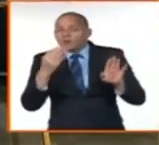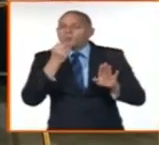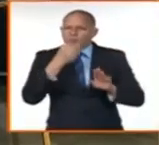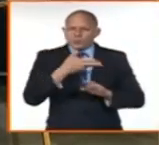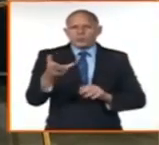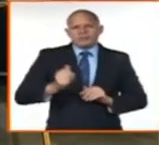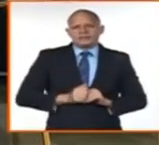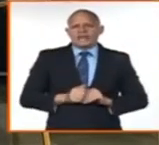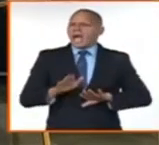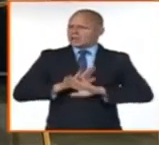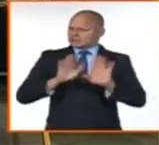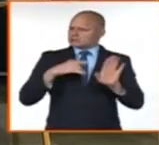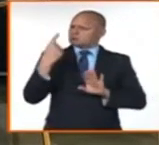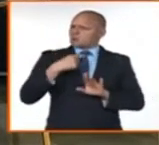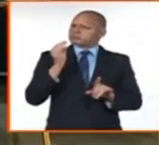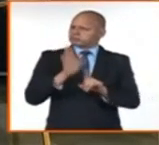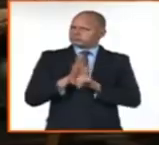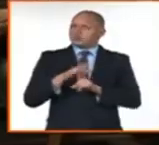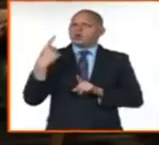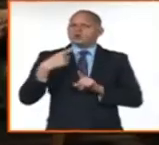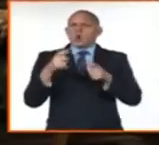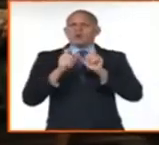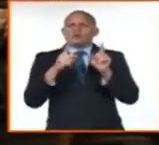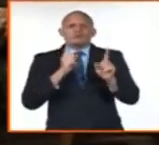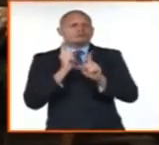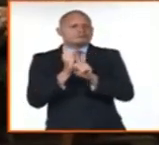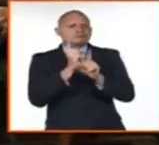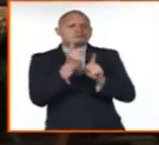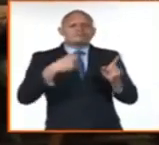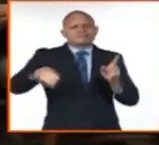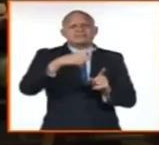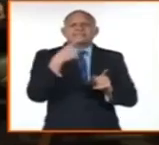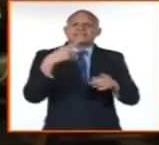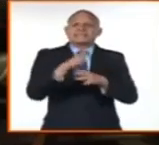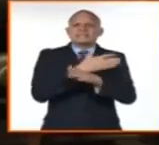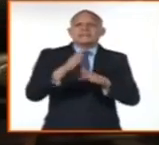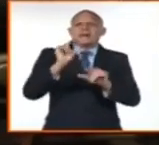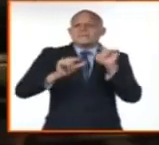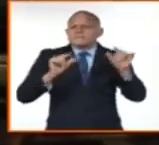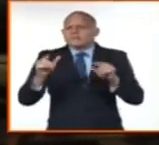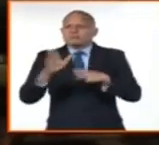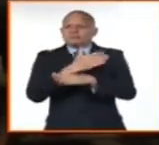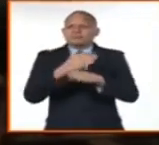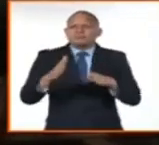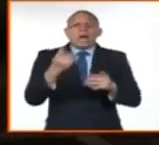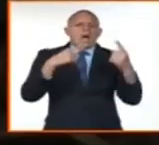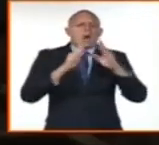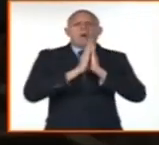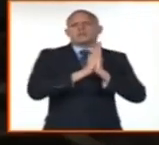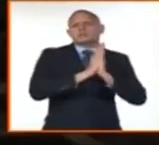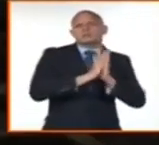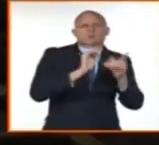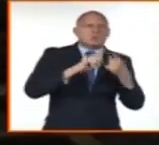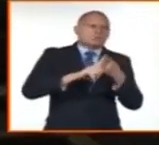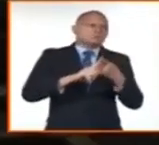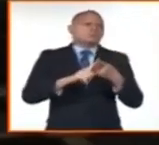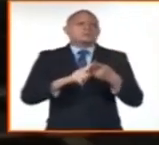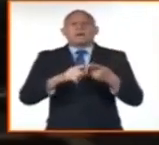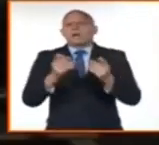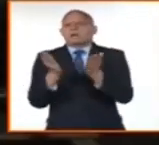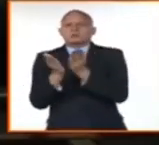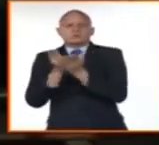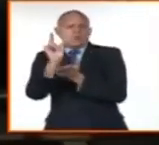con representantes de los diferentes sectores de nuestra sociedad, con las instituciones religiosas, con los estudiantes, que es muy común